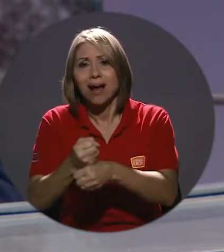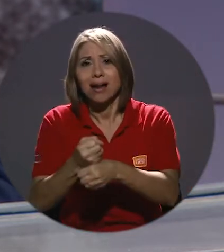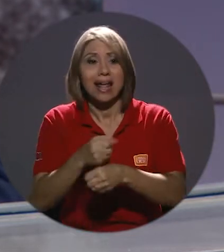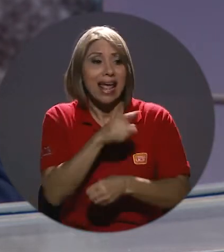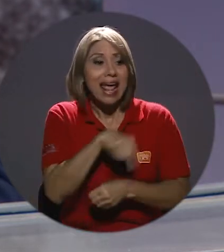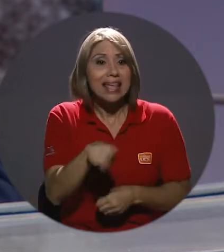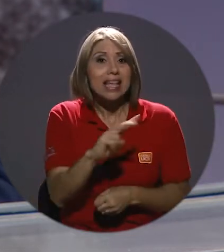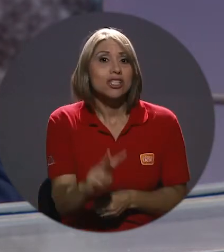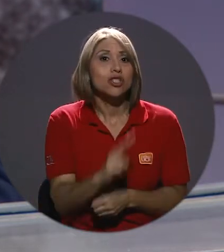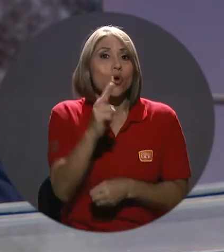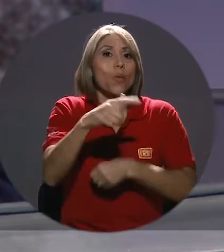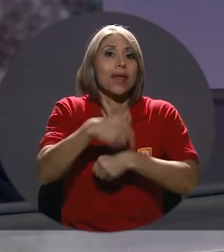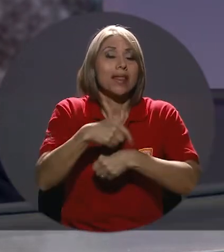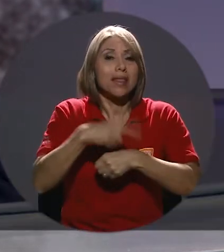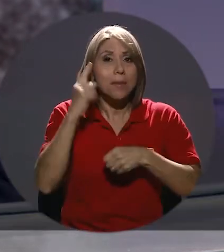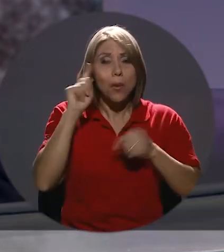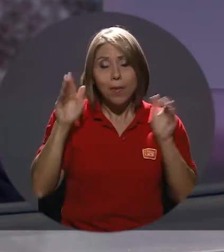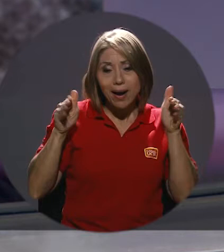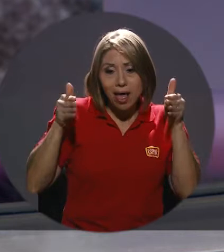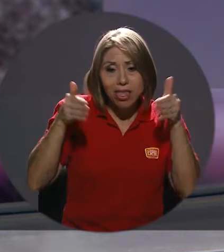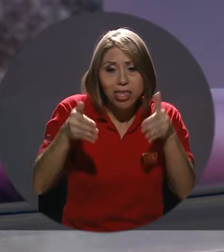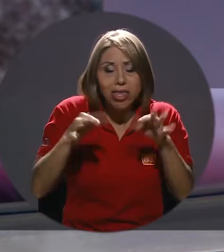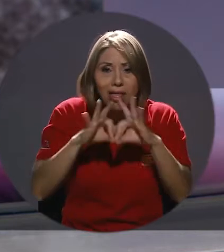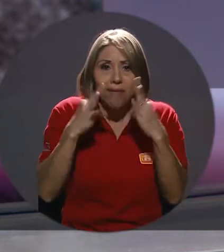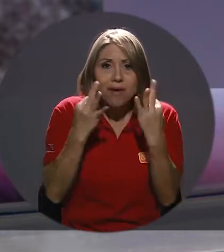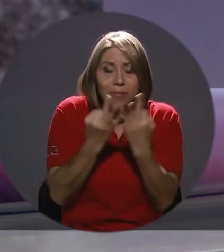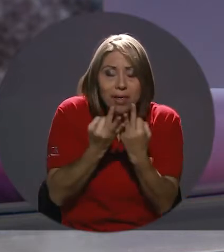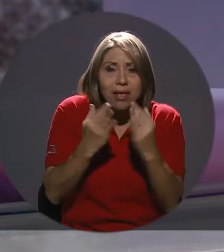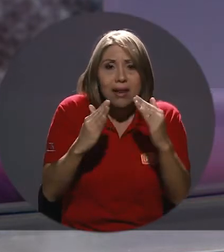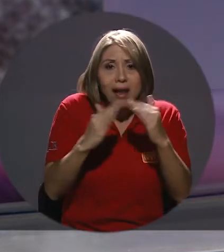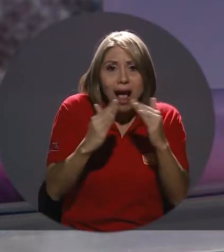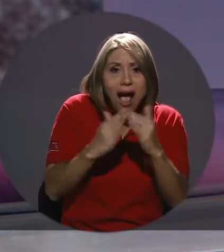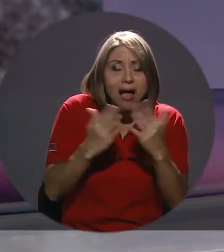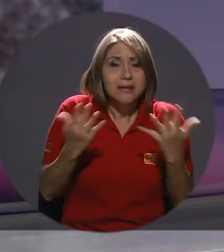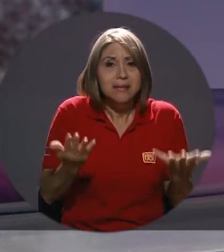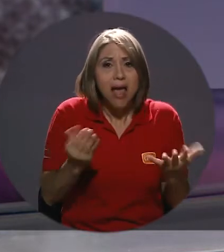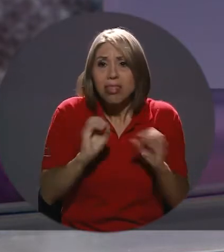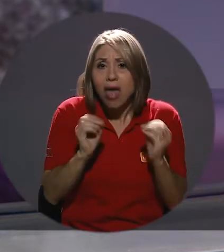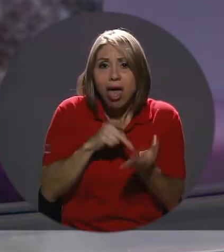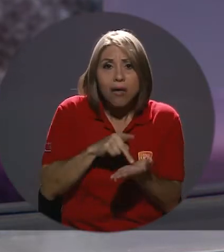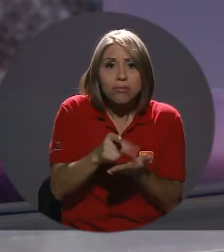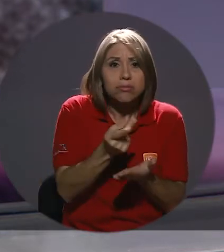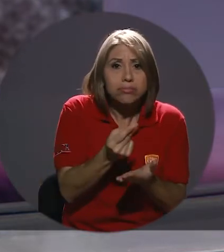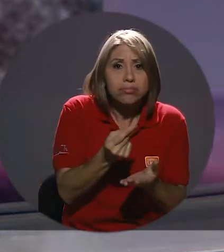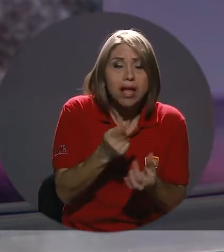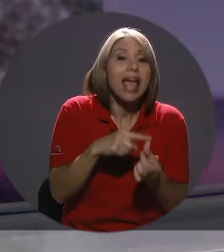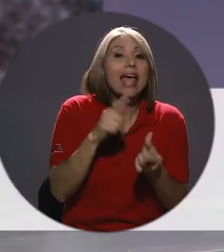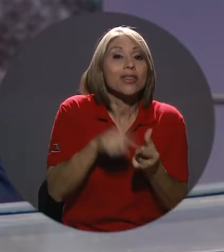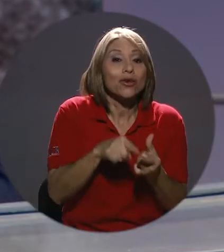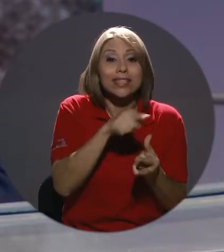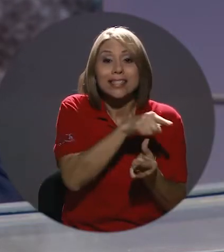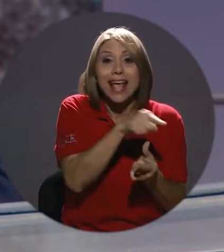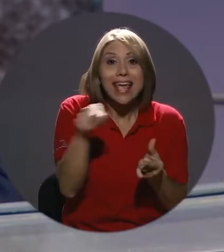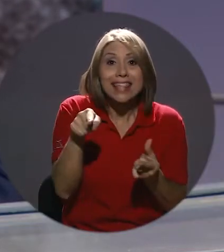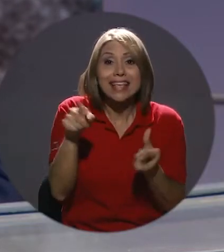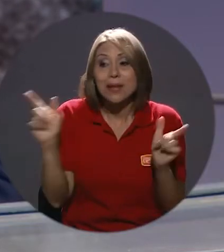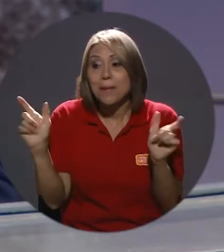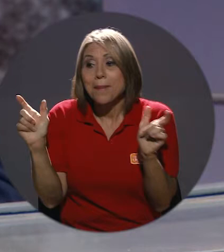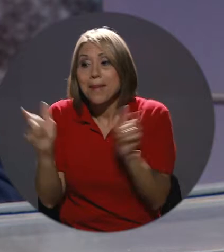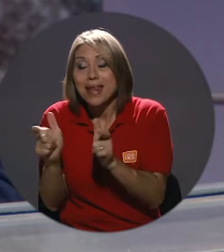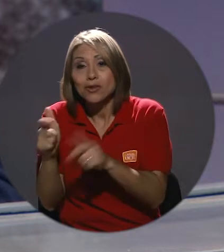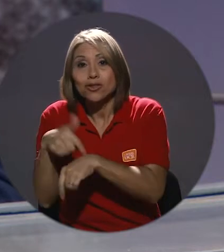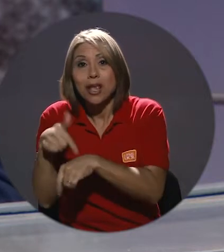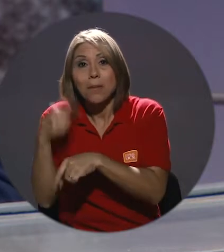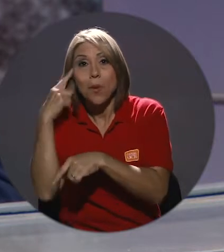trabajo doméstico no remunerado, o dan menos tiempo a su ocupación principal que los hombres, tienen más